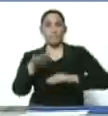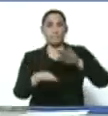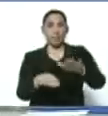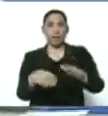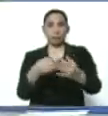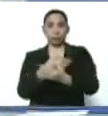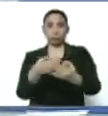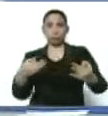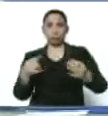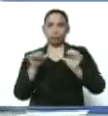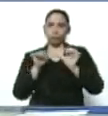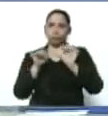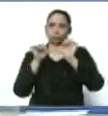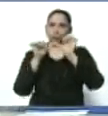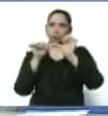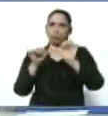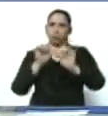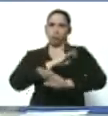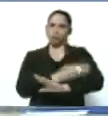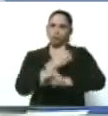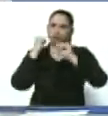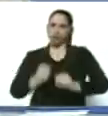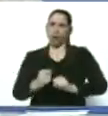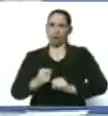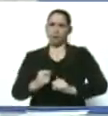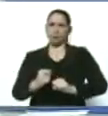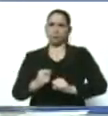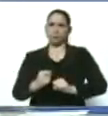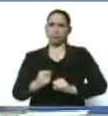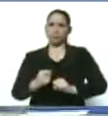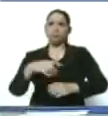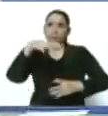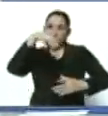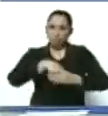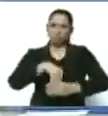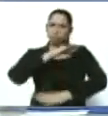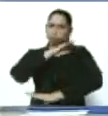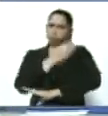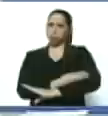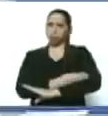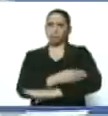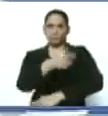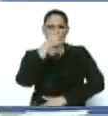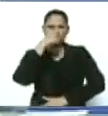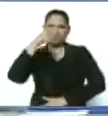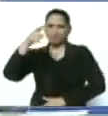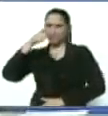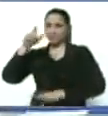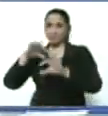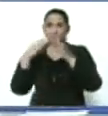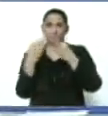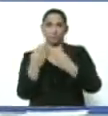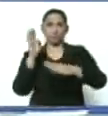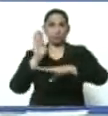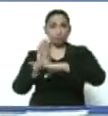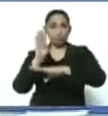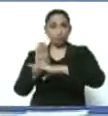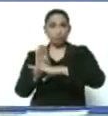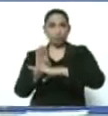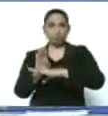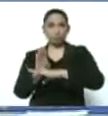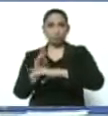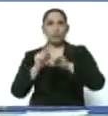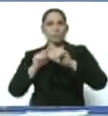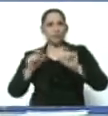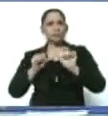correcto es mantenernos firmes, radicalizar la cuarentena, vigilar que la familia la cuide